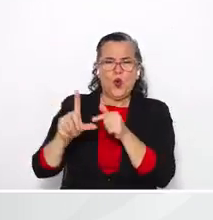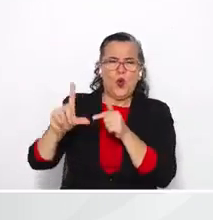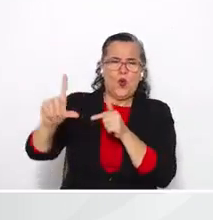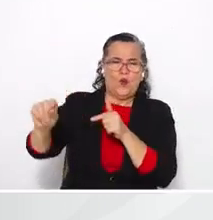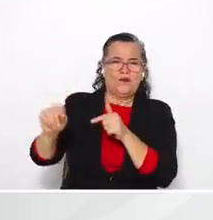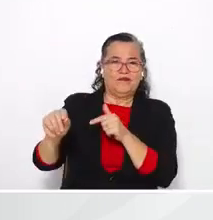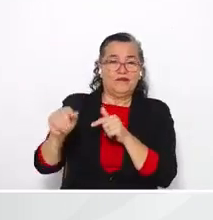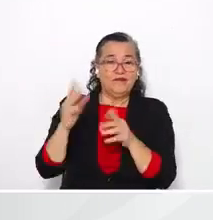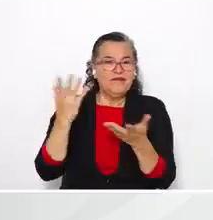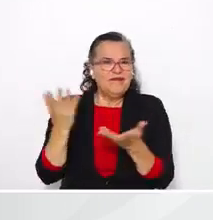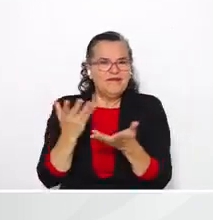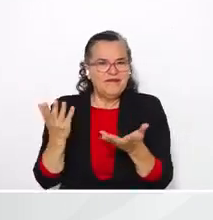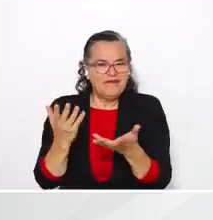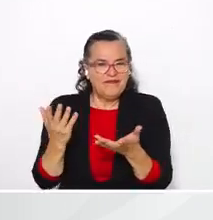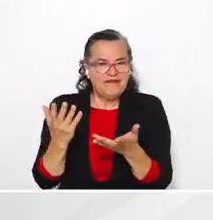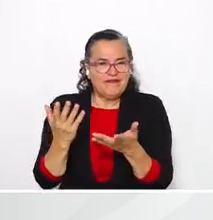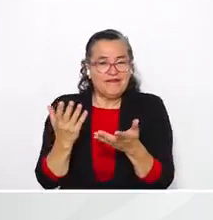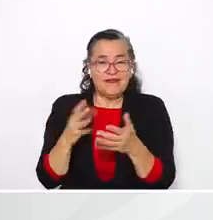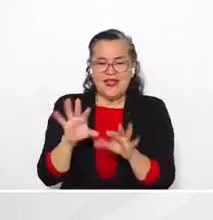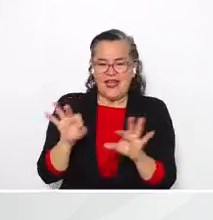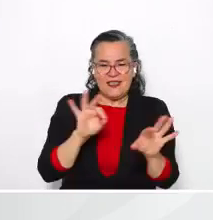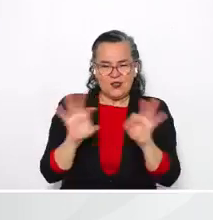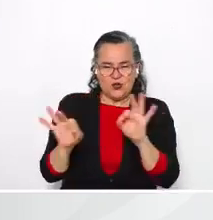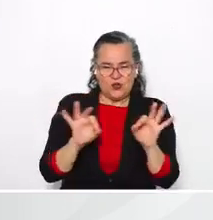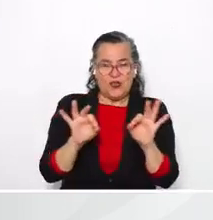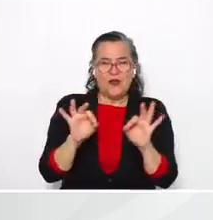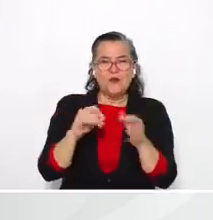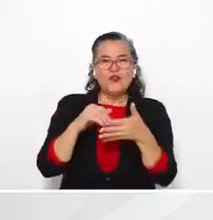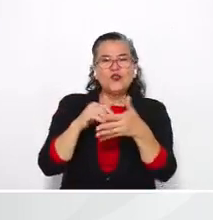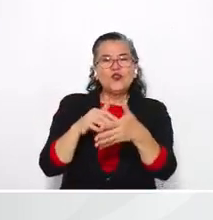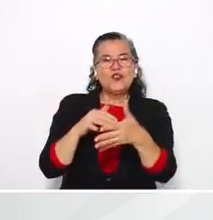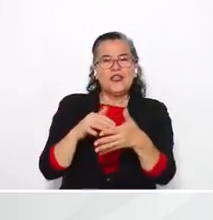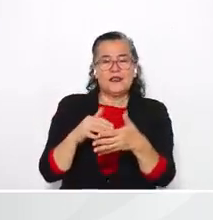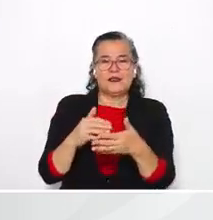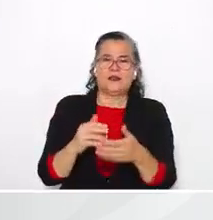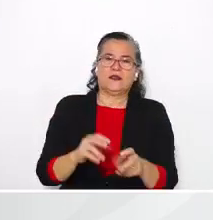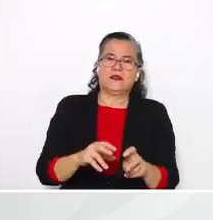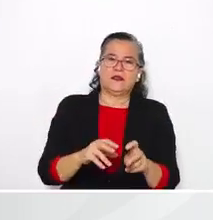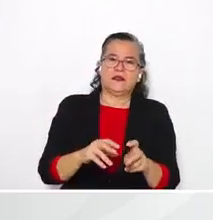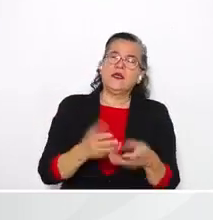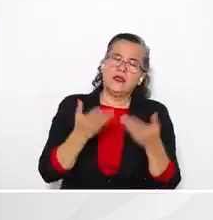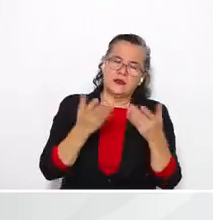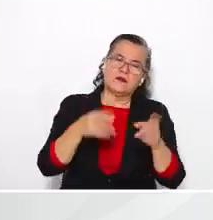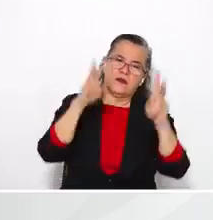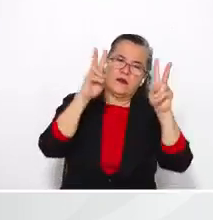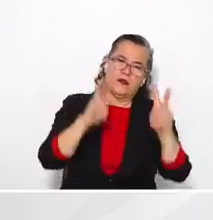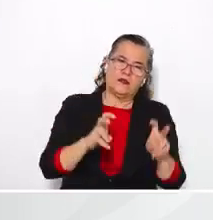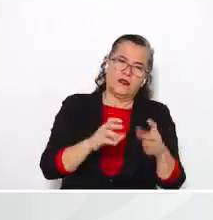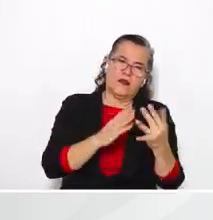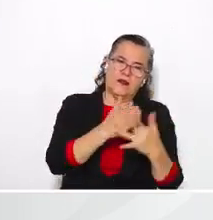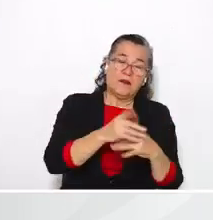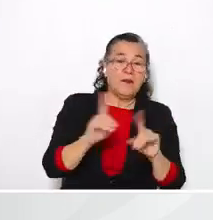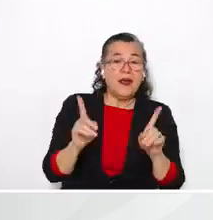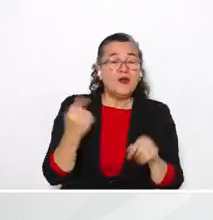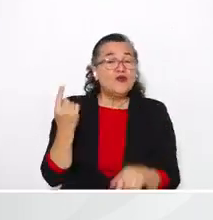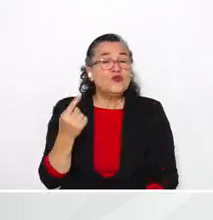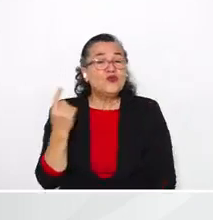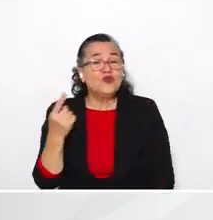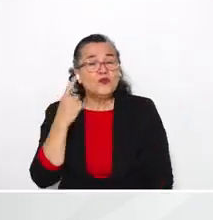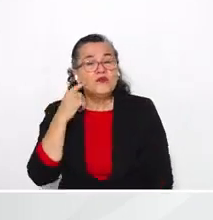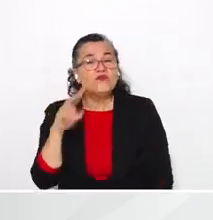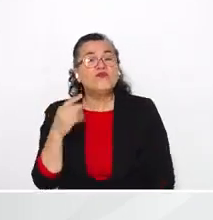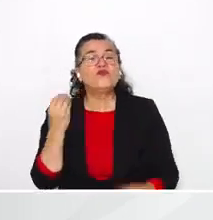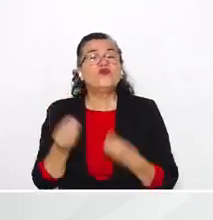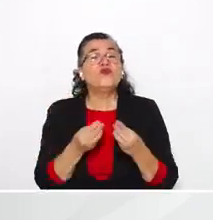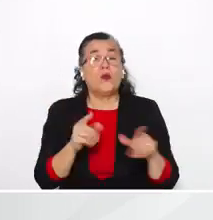también, y escogemos a los estudiantes, les damos el examen de admisión, pero nada más para ver cómo